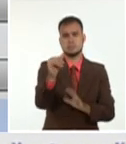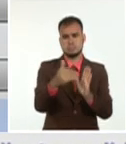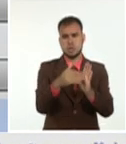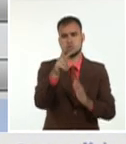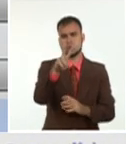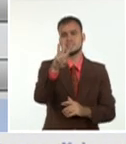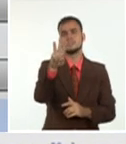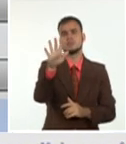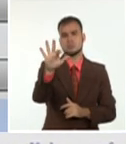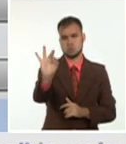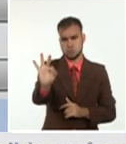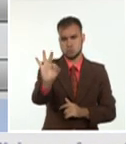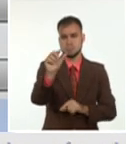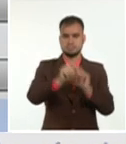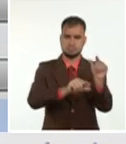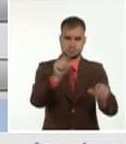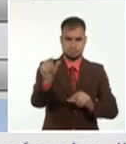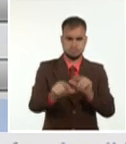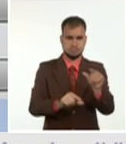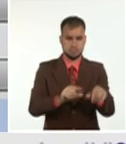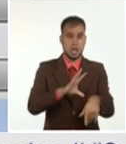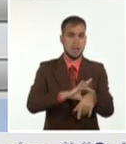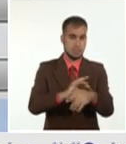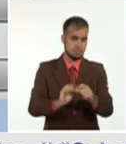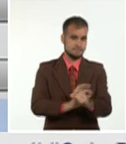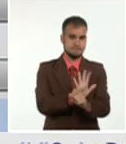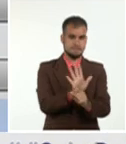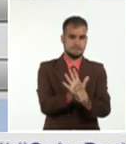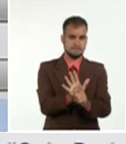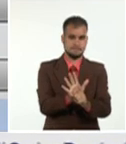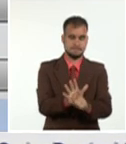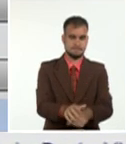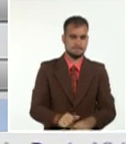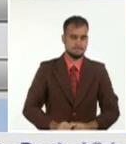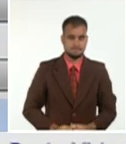156.238 personas con COVID-19, lo cual